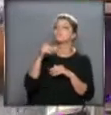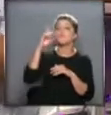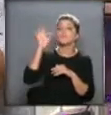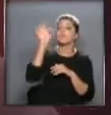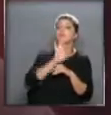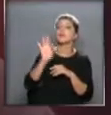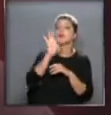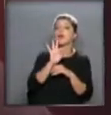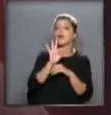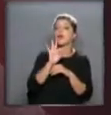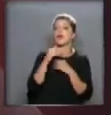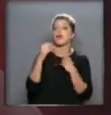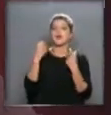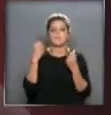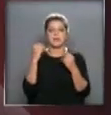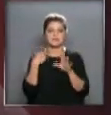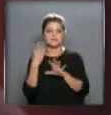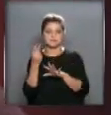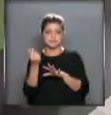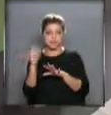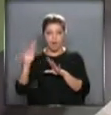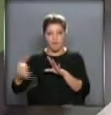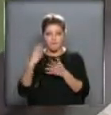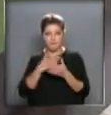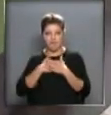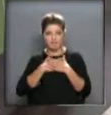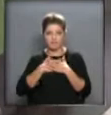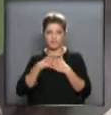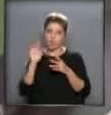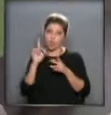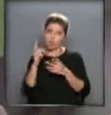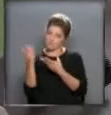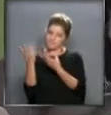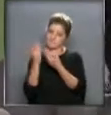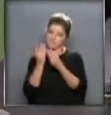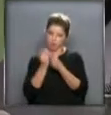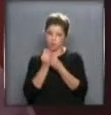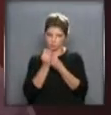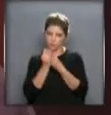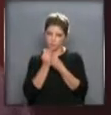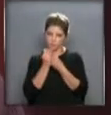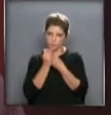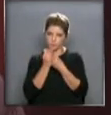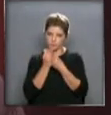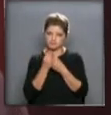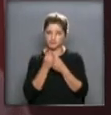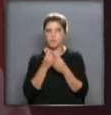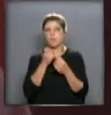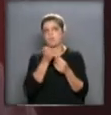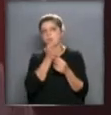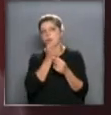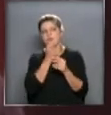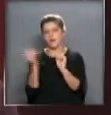y mira la plata no me hace feliz pero te da algunas satisfacciones y bueno es como una manera trueque o sea